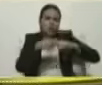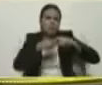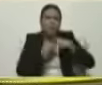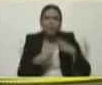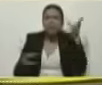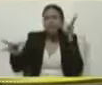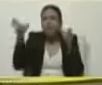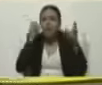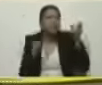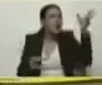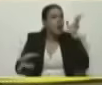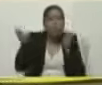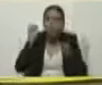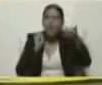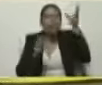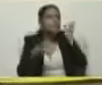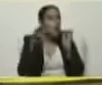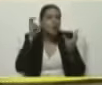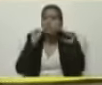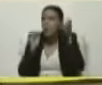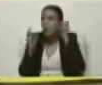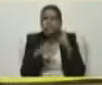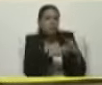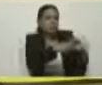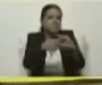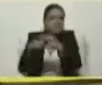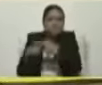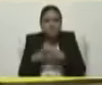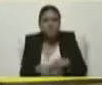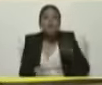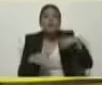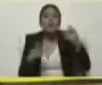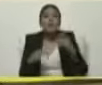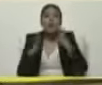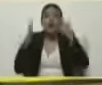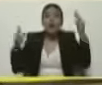escuchar, escuchar. Y después tuve un maestro